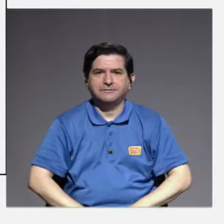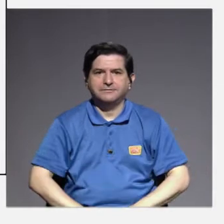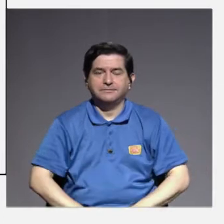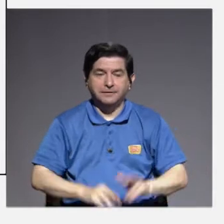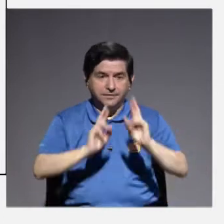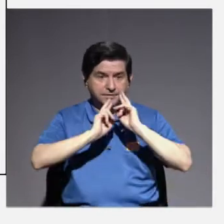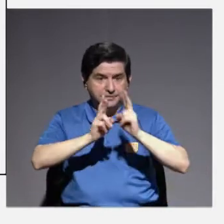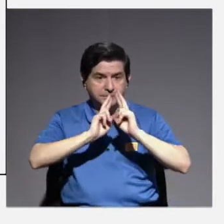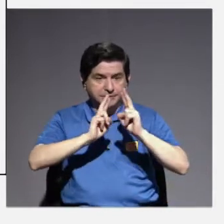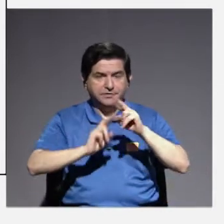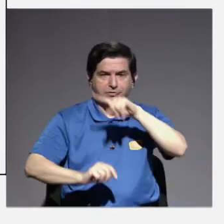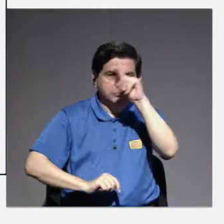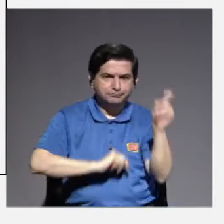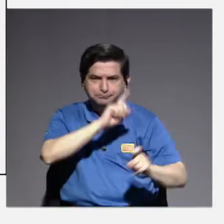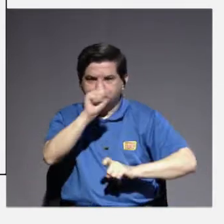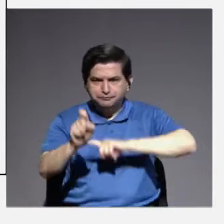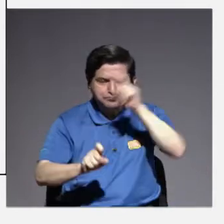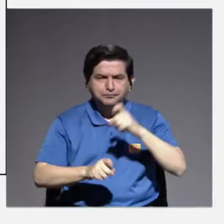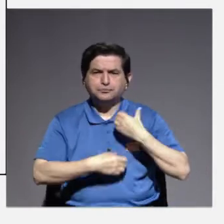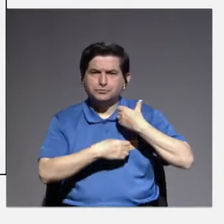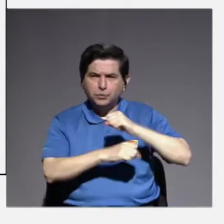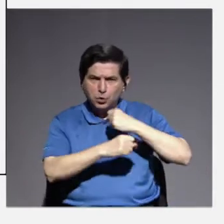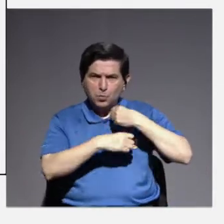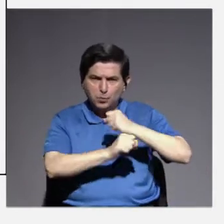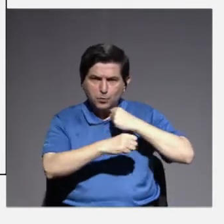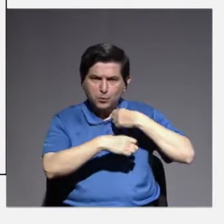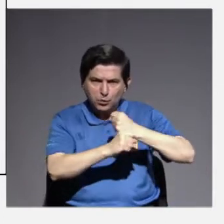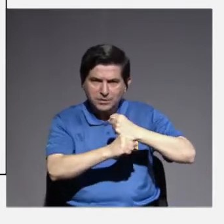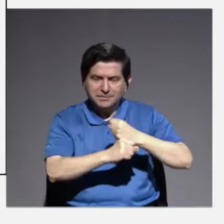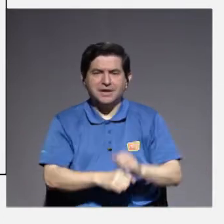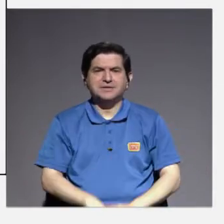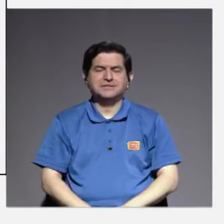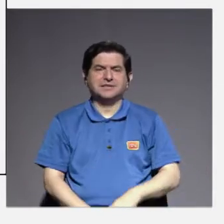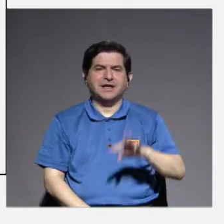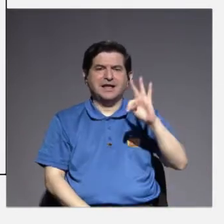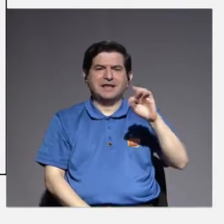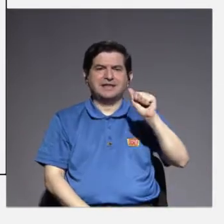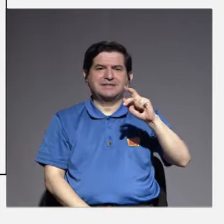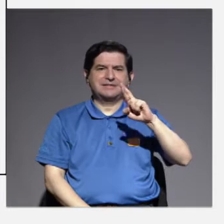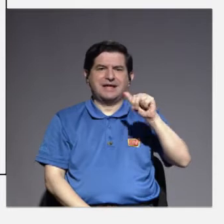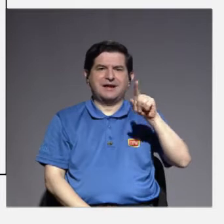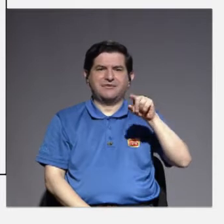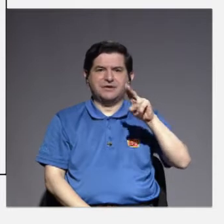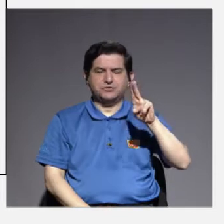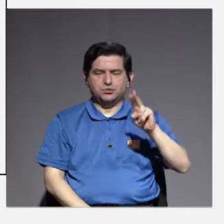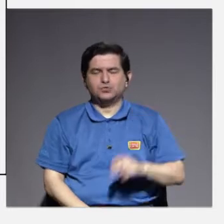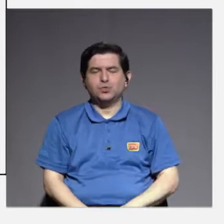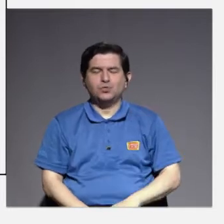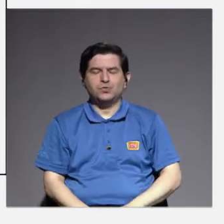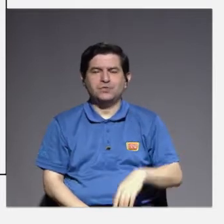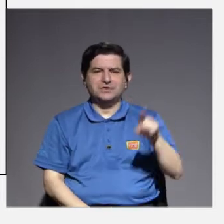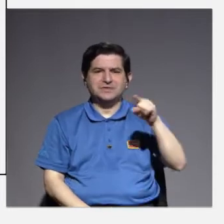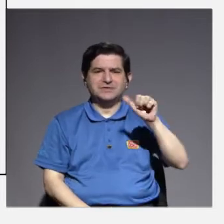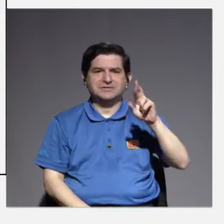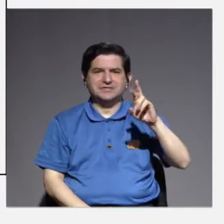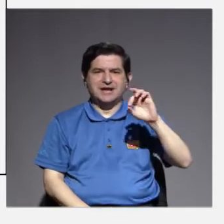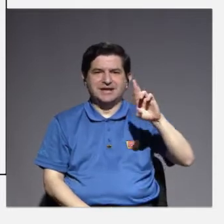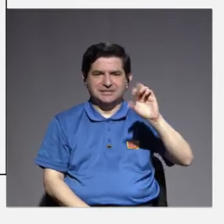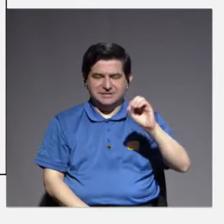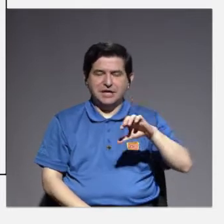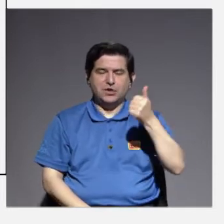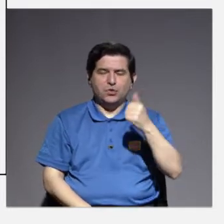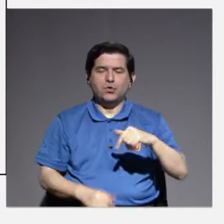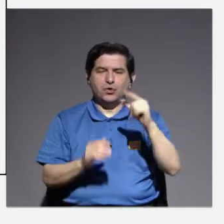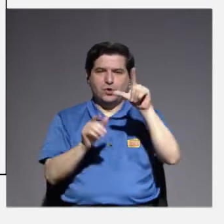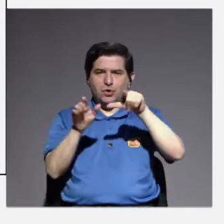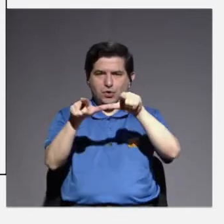los resultados del censo, las municipalidades de Tarrazú, Zarcero, San Mateo, Los Chiles, Cotobruz, León